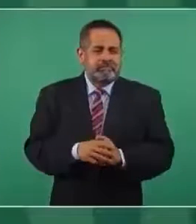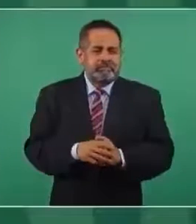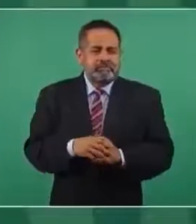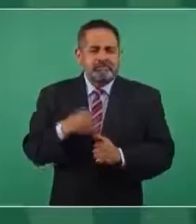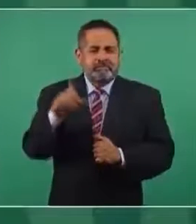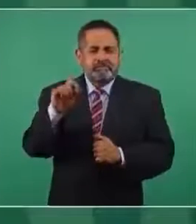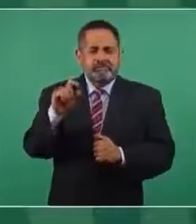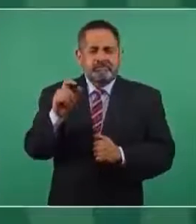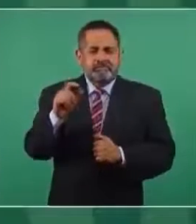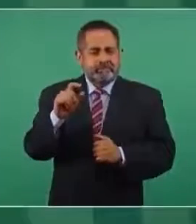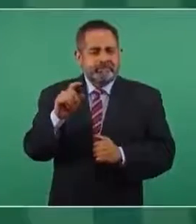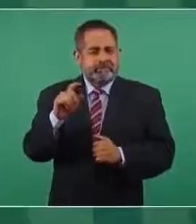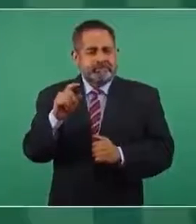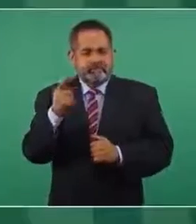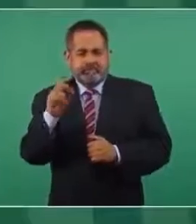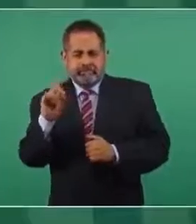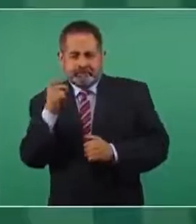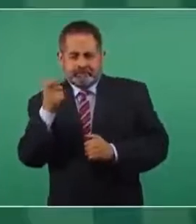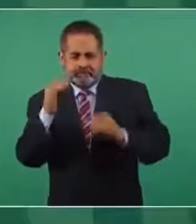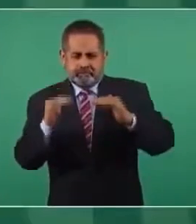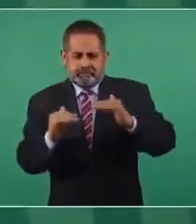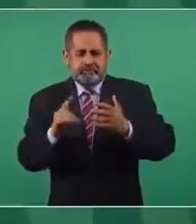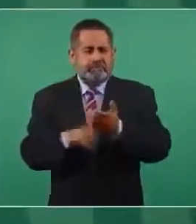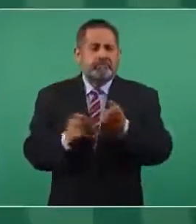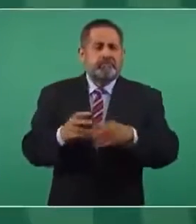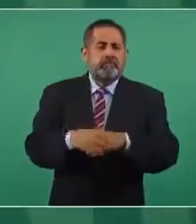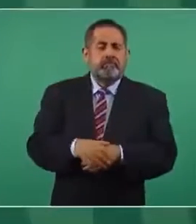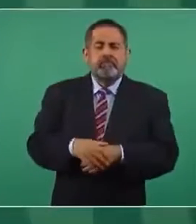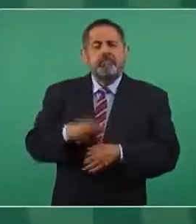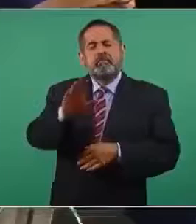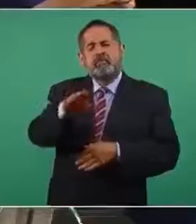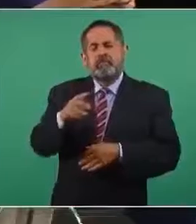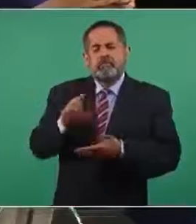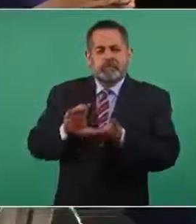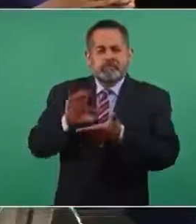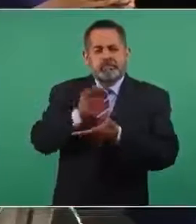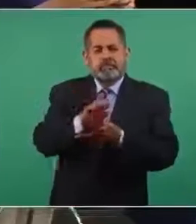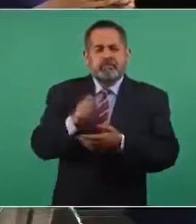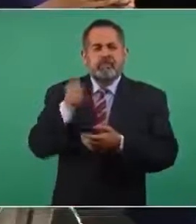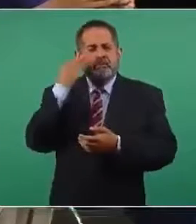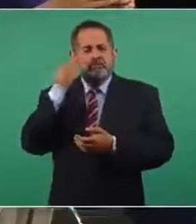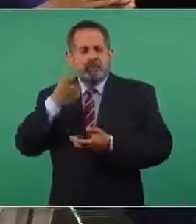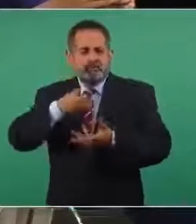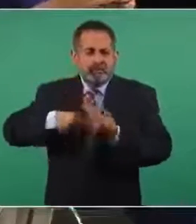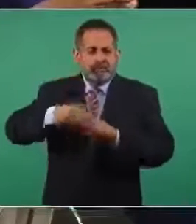está menos de 20, pero en general 12. ¿Y en cuántos años se recuperaría la inversión, señor presidente?